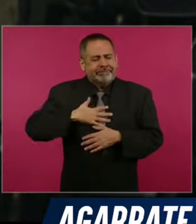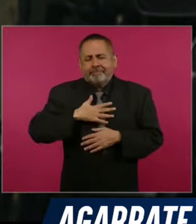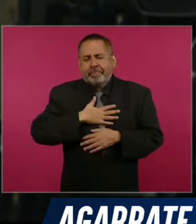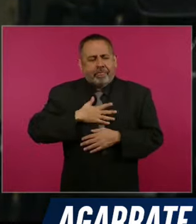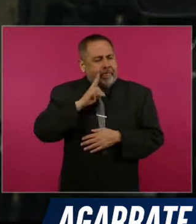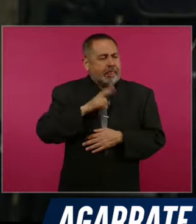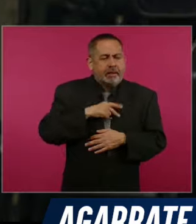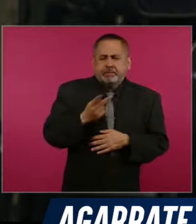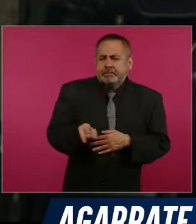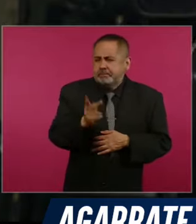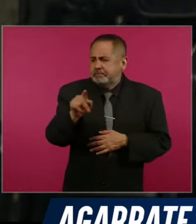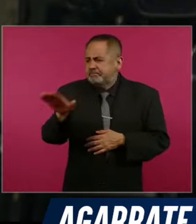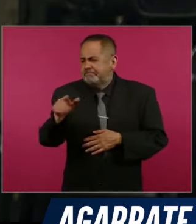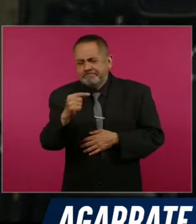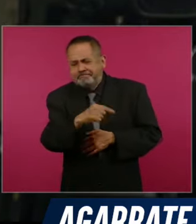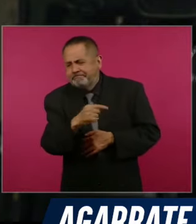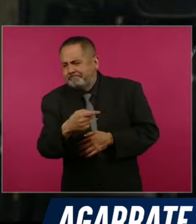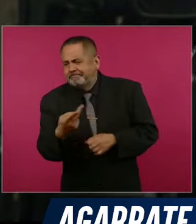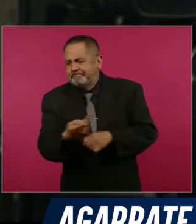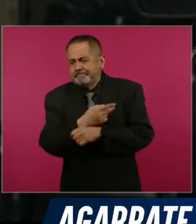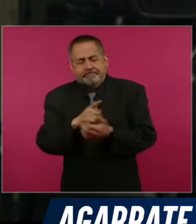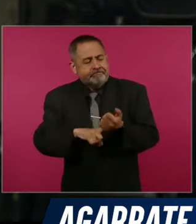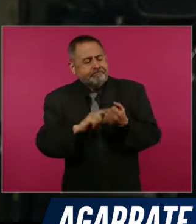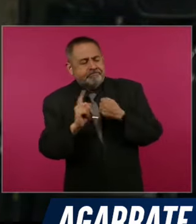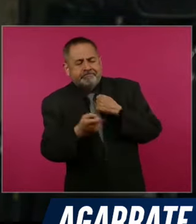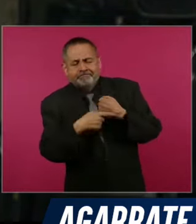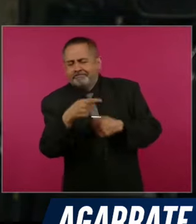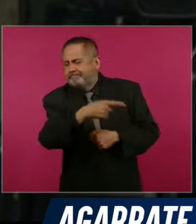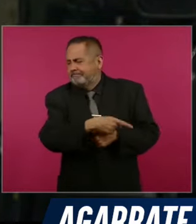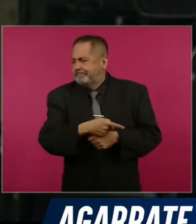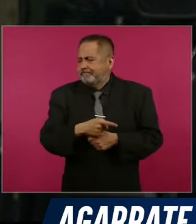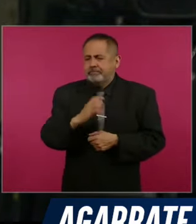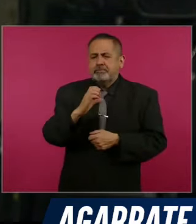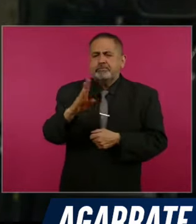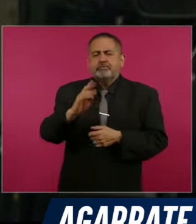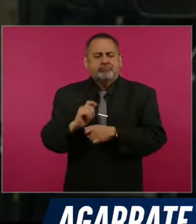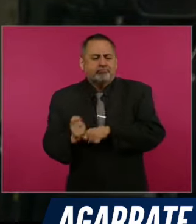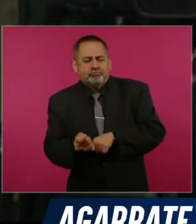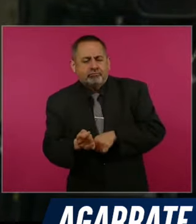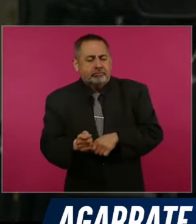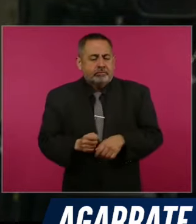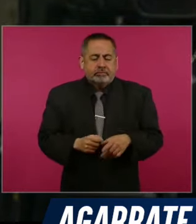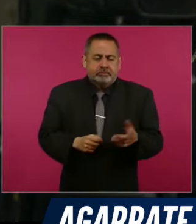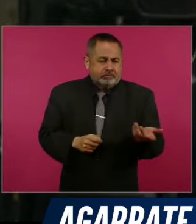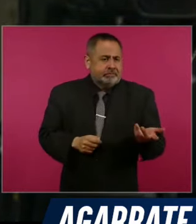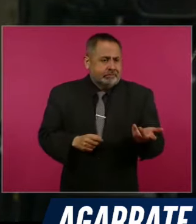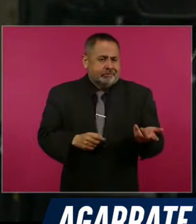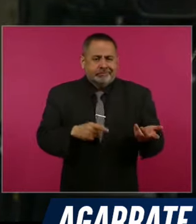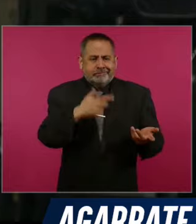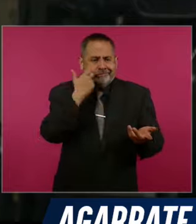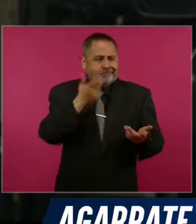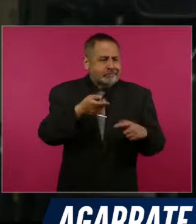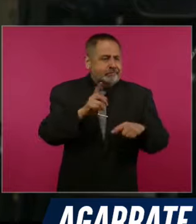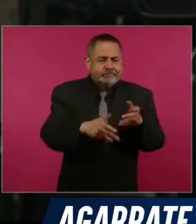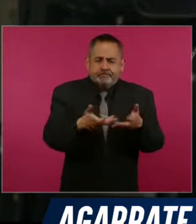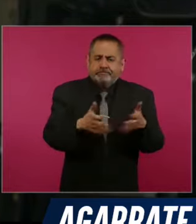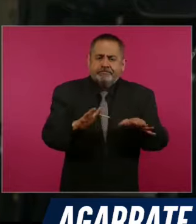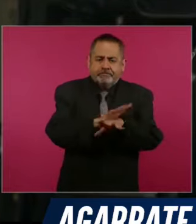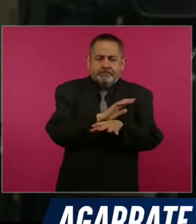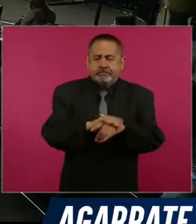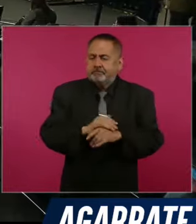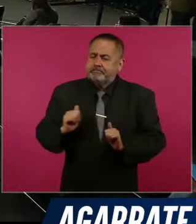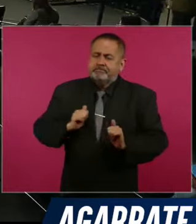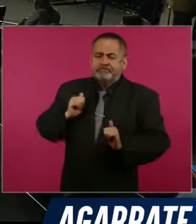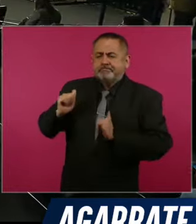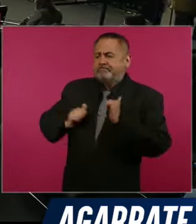tienen años señalando los intereses detrás de este tipo de prácticas para hacer cambios de uso de suelo y favorecer intereses